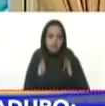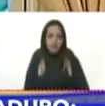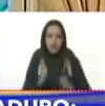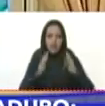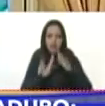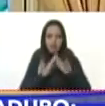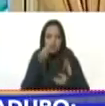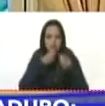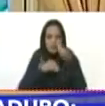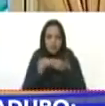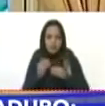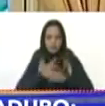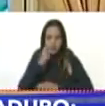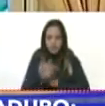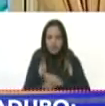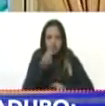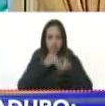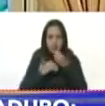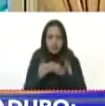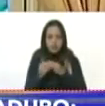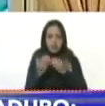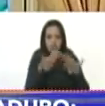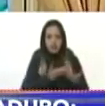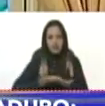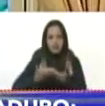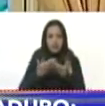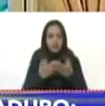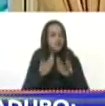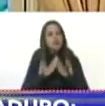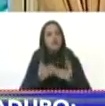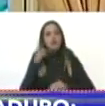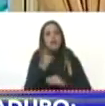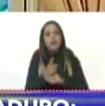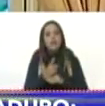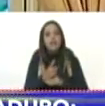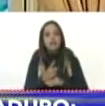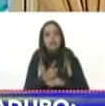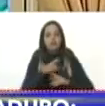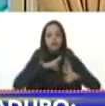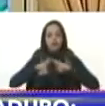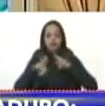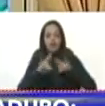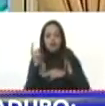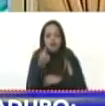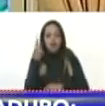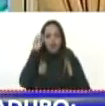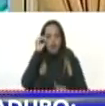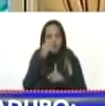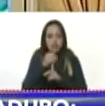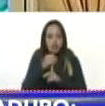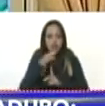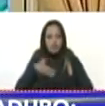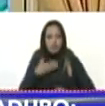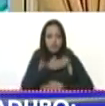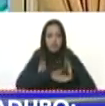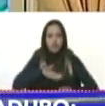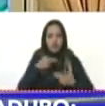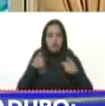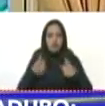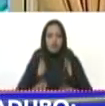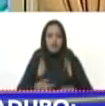alimentación, el programa de alimentación escolar. O sea, todo va confluyendo en un solo objetivo: satisfacer al ser humano, a